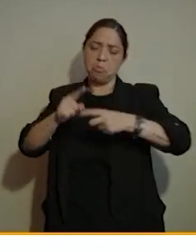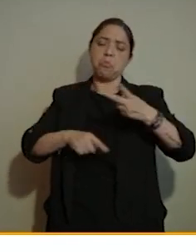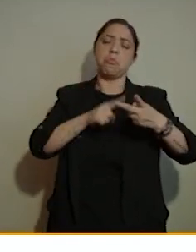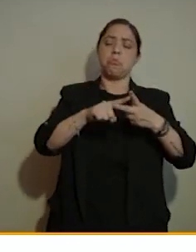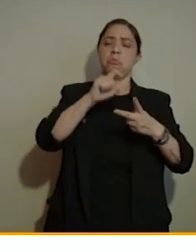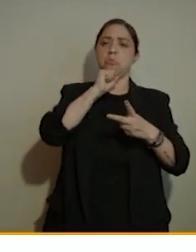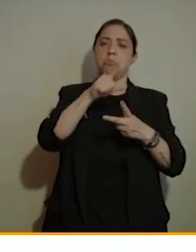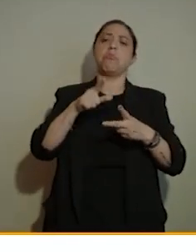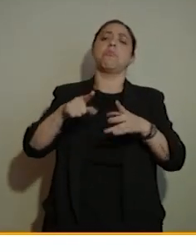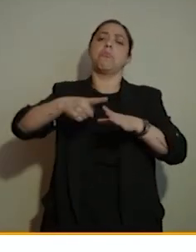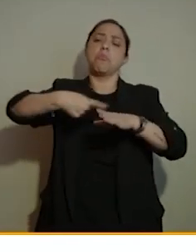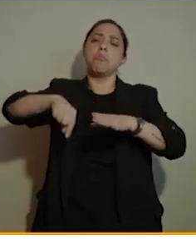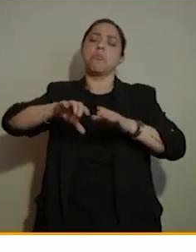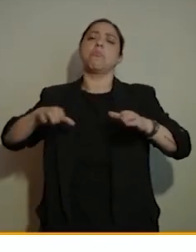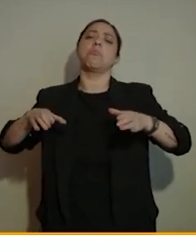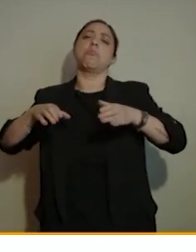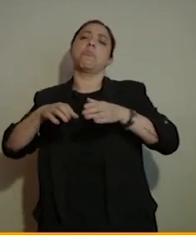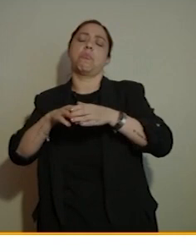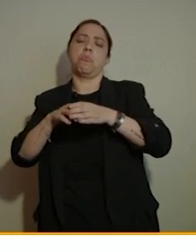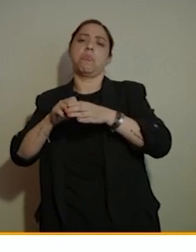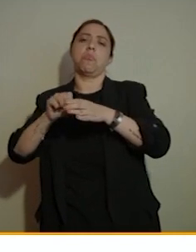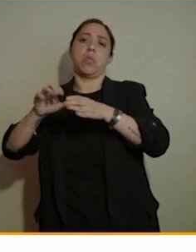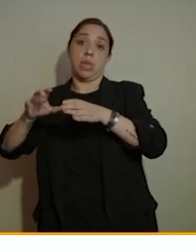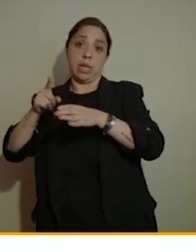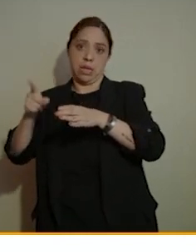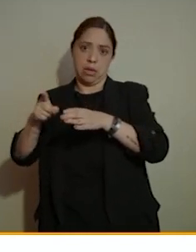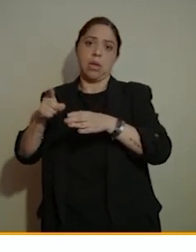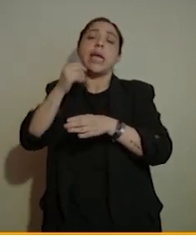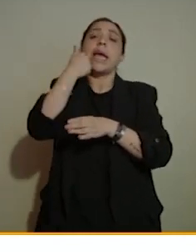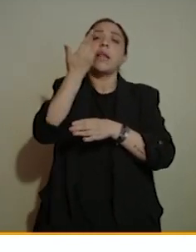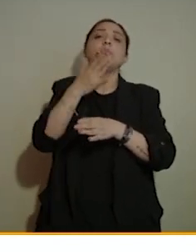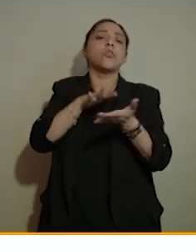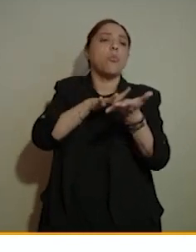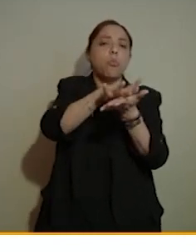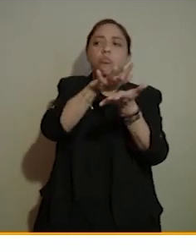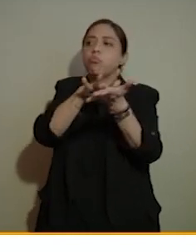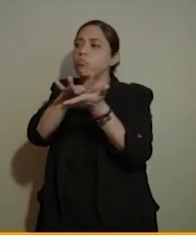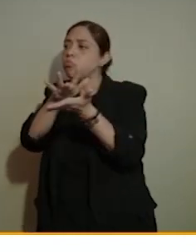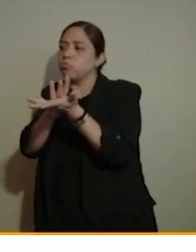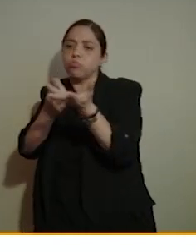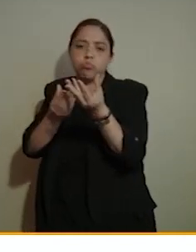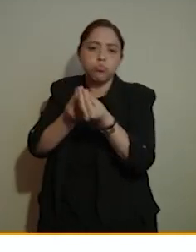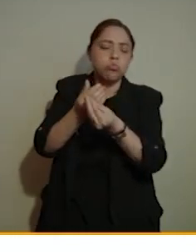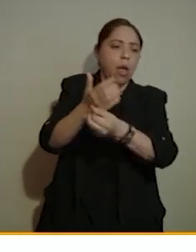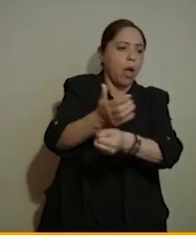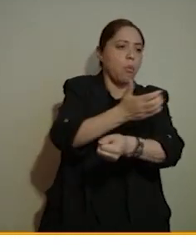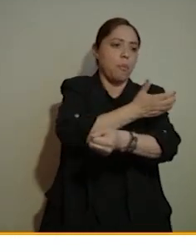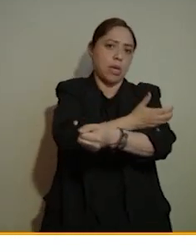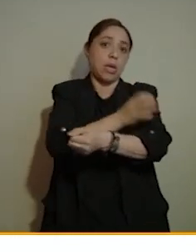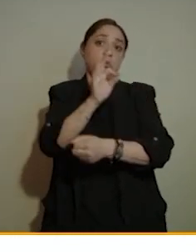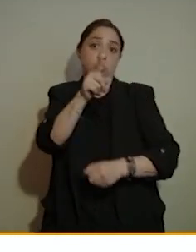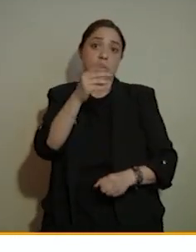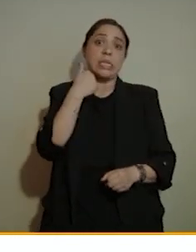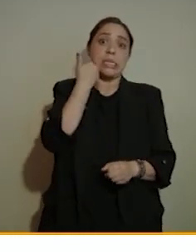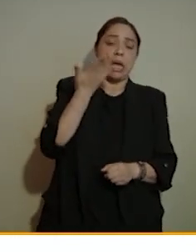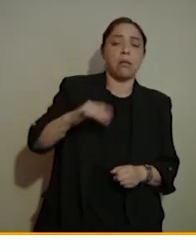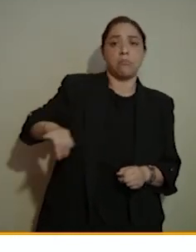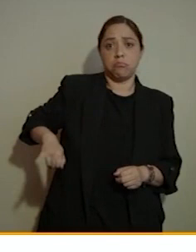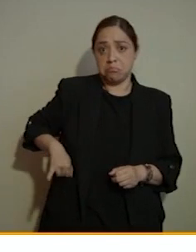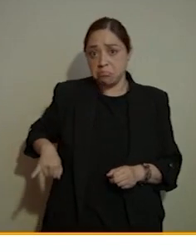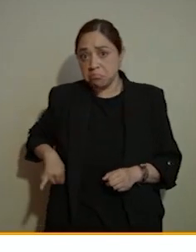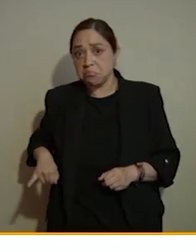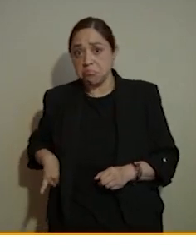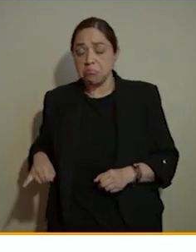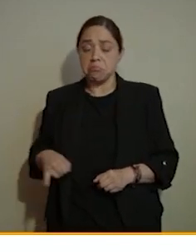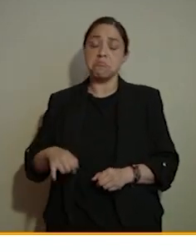procuramos hacer es hacer acompañamiento ad hoc en la materia. Entonces, obviamente, si tienen interés en que conversemos, pues